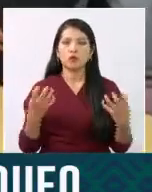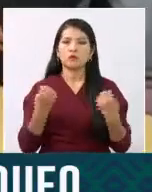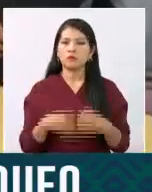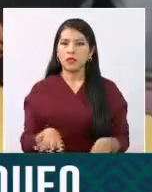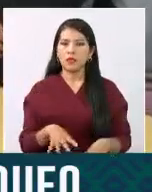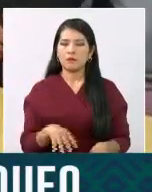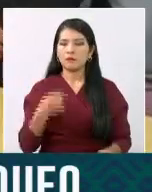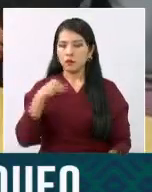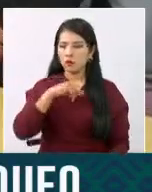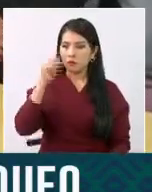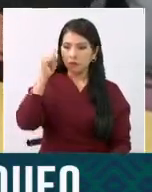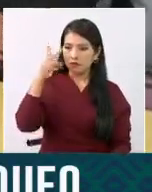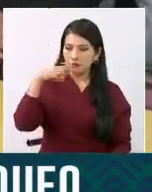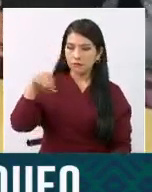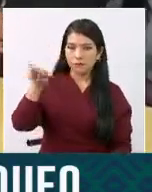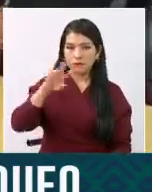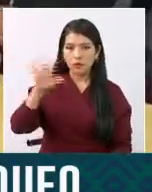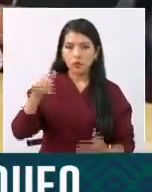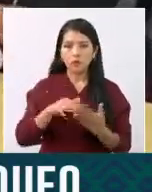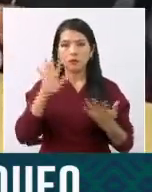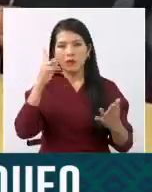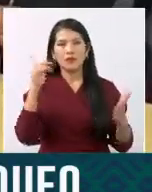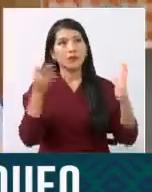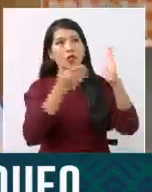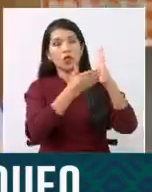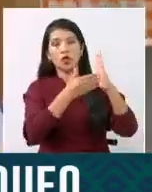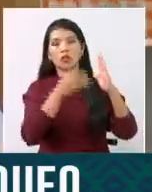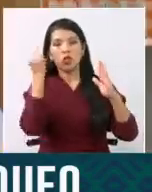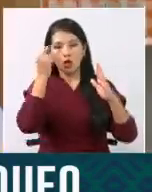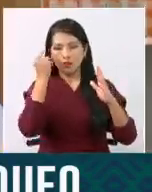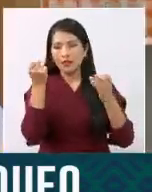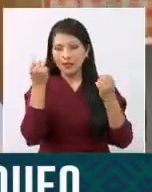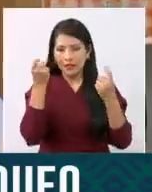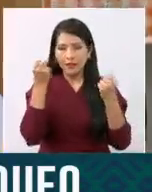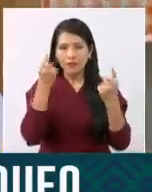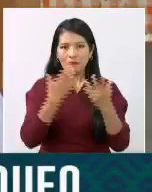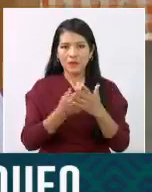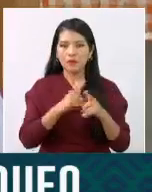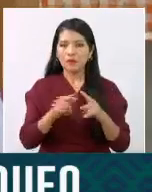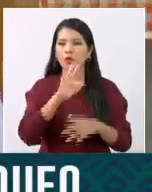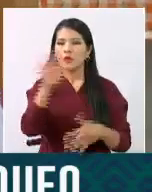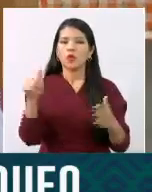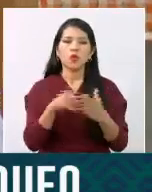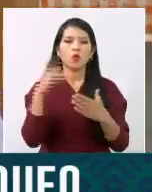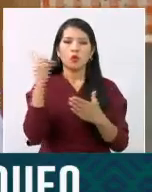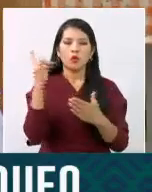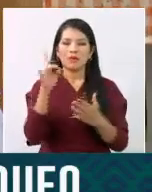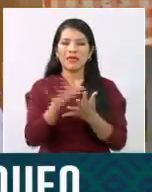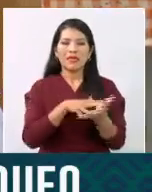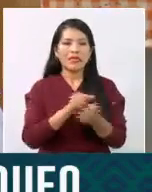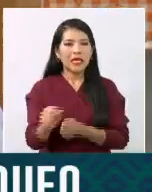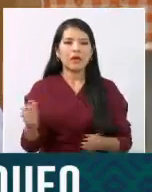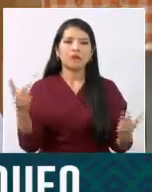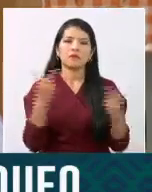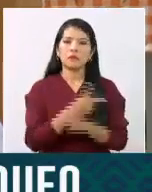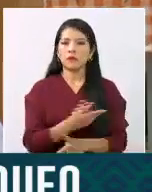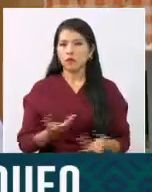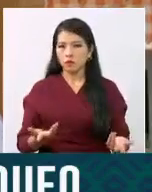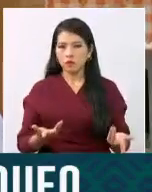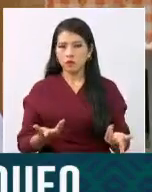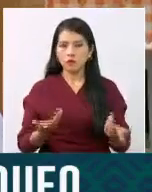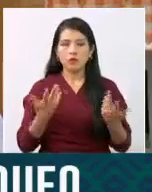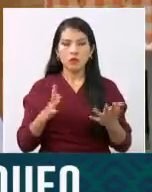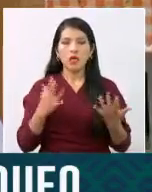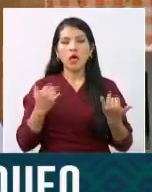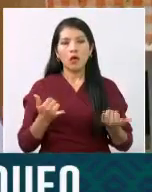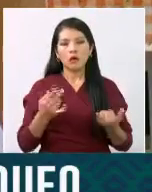ellos, su intención de ellos es desestabilizar el gobierno, pero están destrozando el país mucho más de lo que está ya tan destrozado. Entonces, lo que